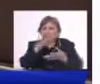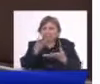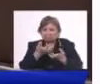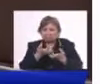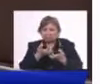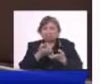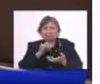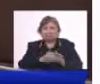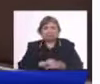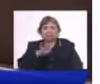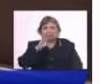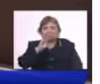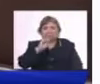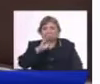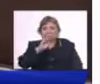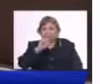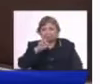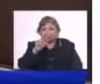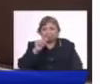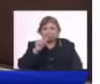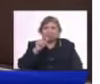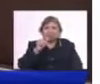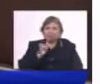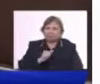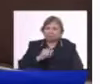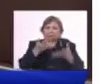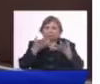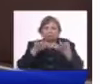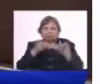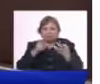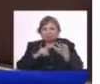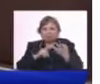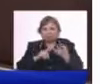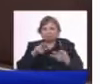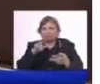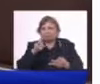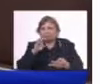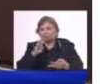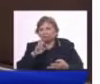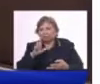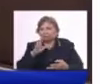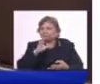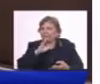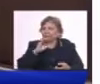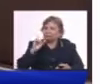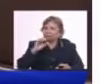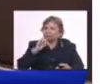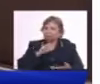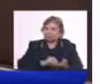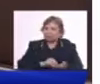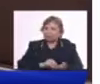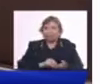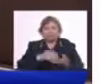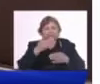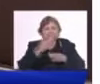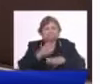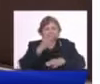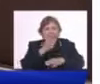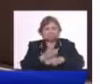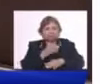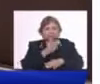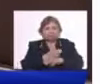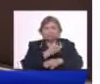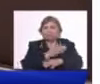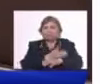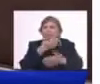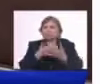quiere bicameralidad, que se les consulte si quieren reelección. Y avancemos,